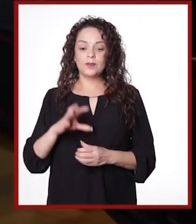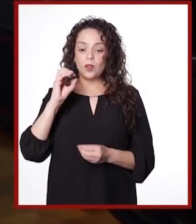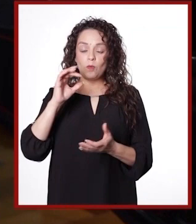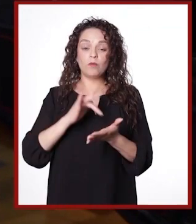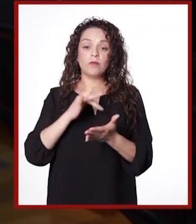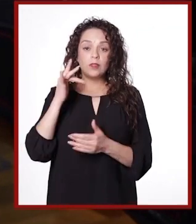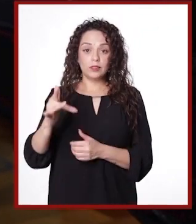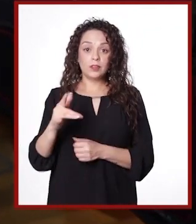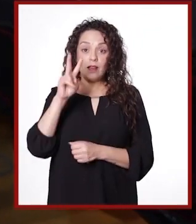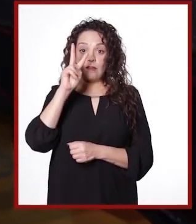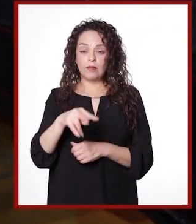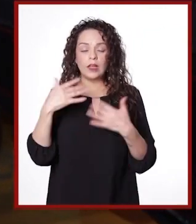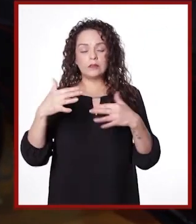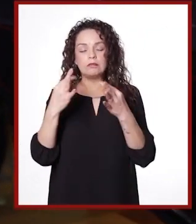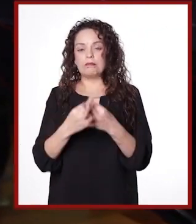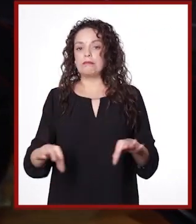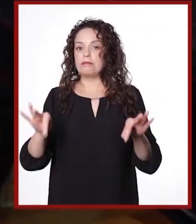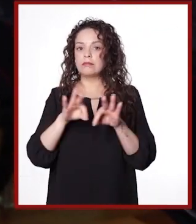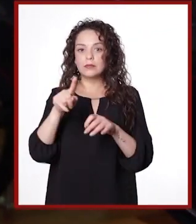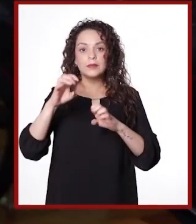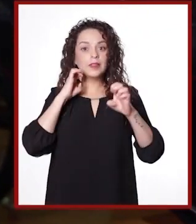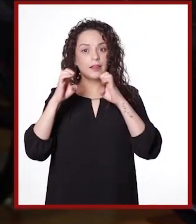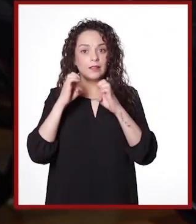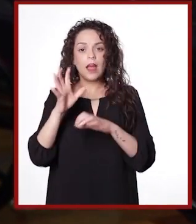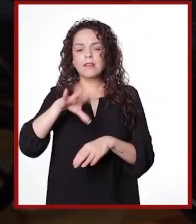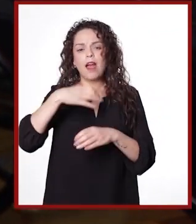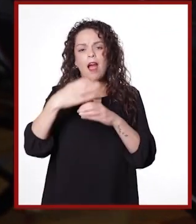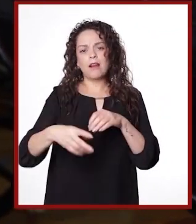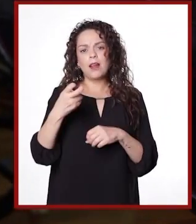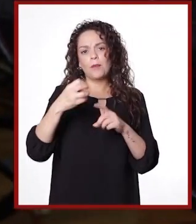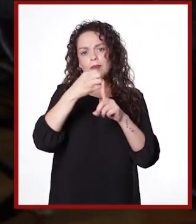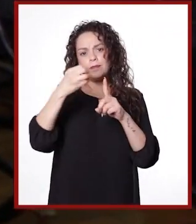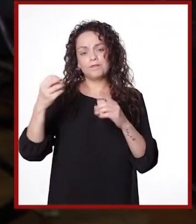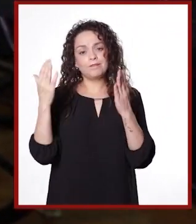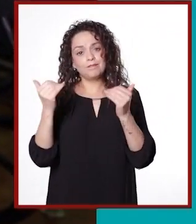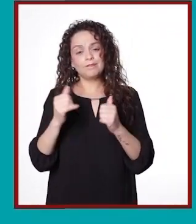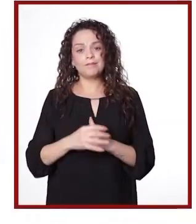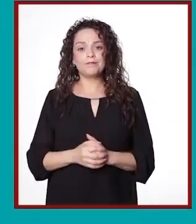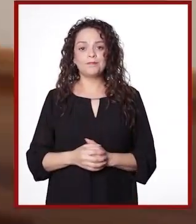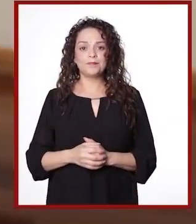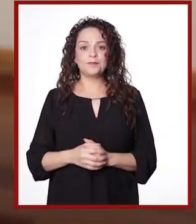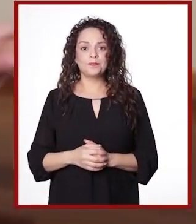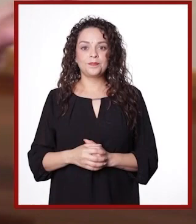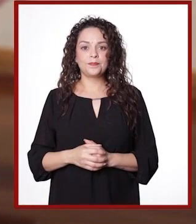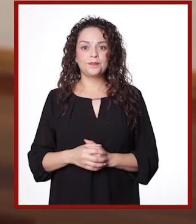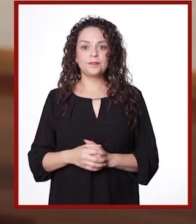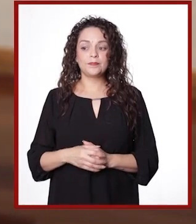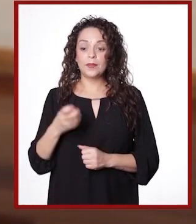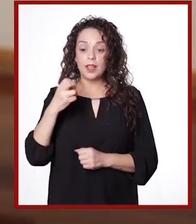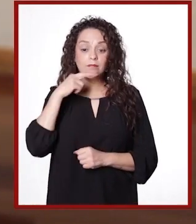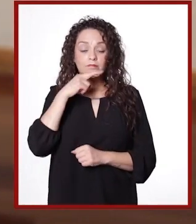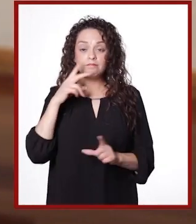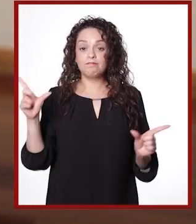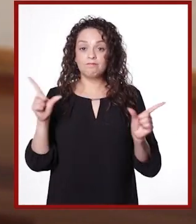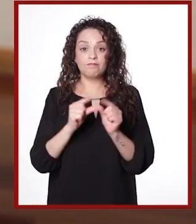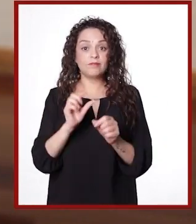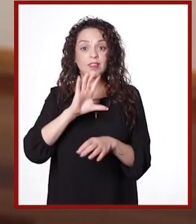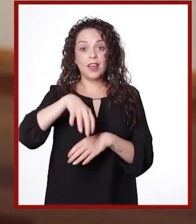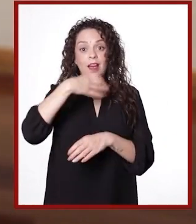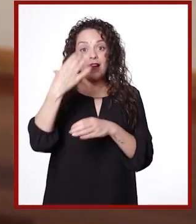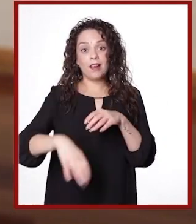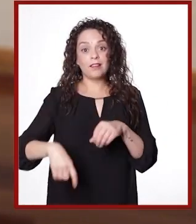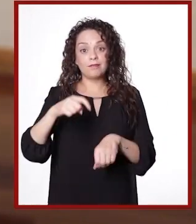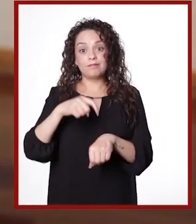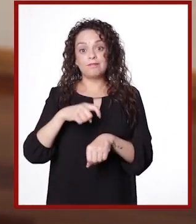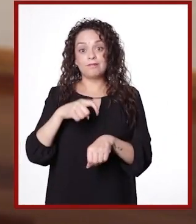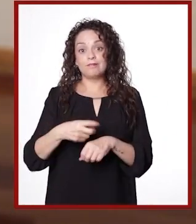Muchas gracias por tan valiosa entrevista. Hemos llegado al final de este programa. Vamos a despedirnos. Y así de rápido volvimos a llegar al